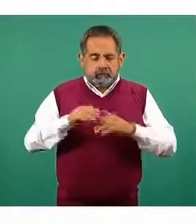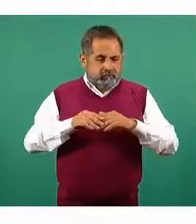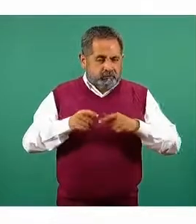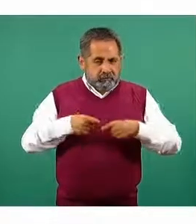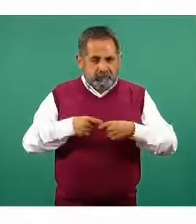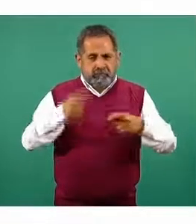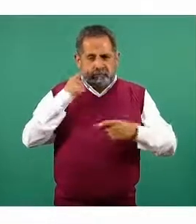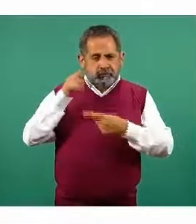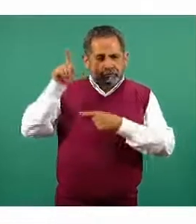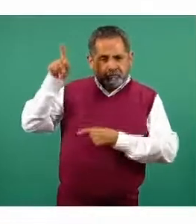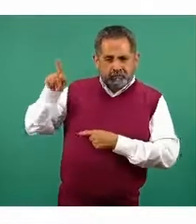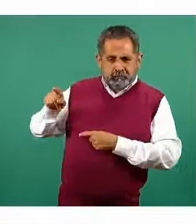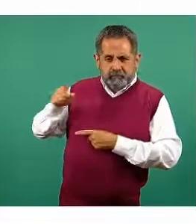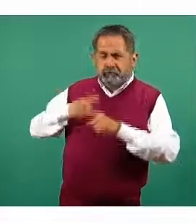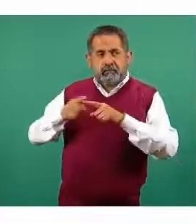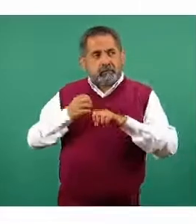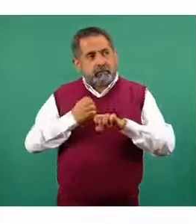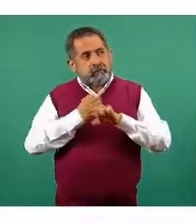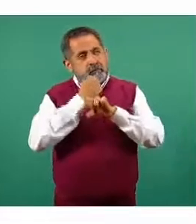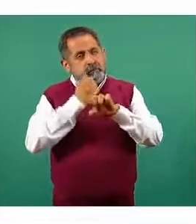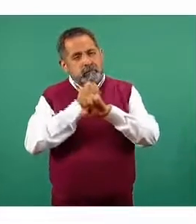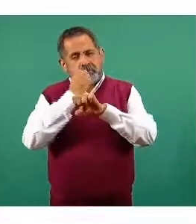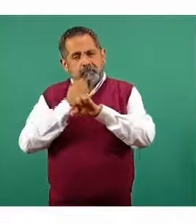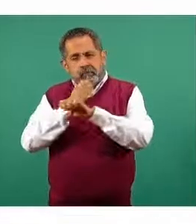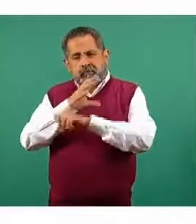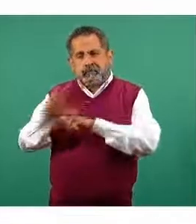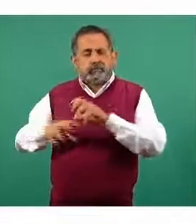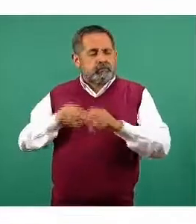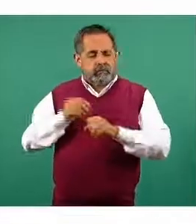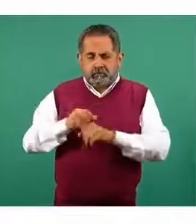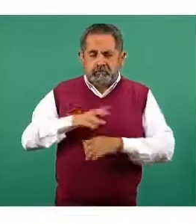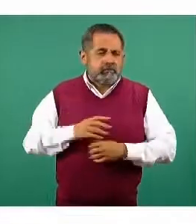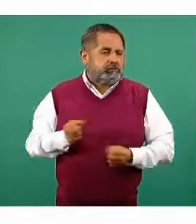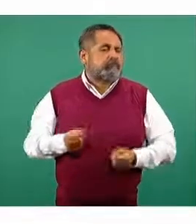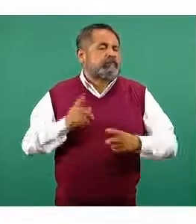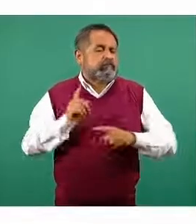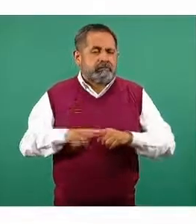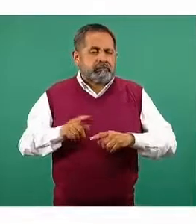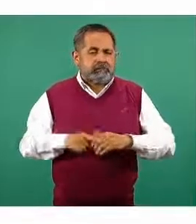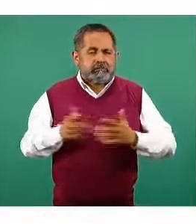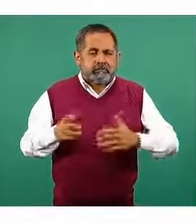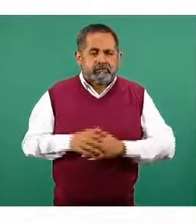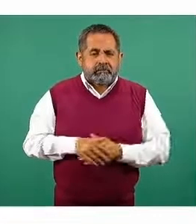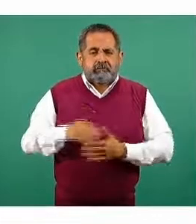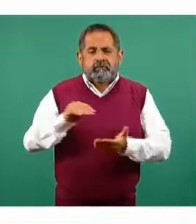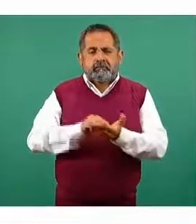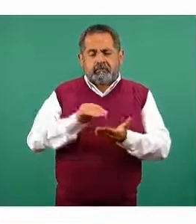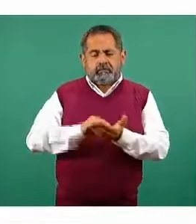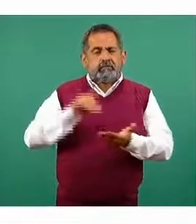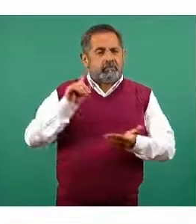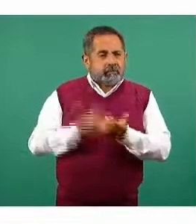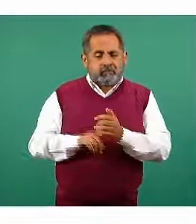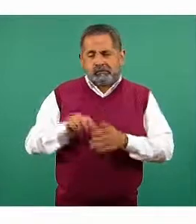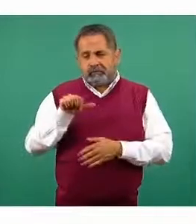distribución en todas las entidades federativas prácticamente, y de los cuales aún están hospitalizadas